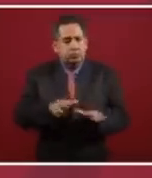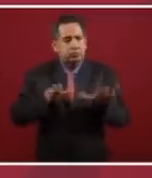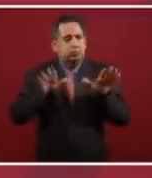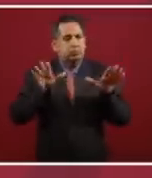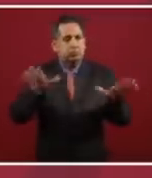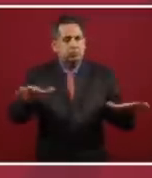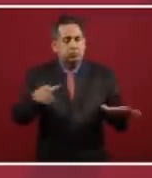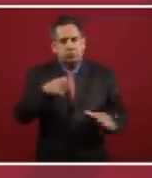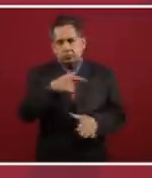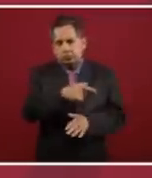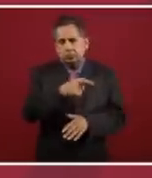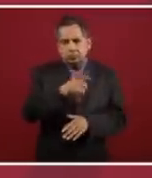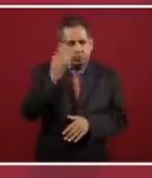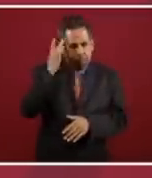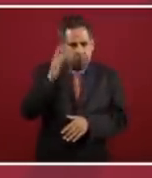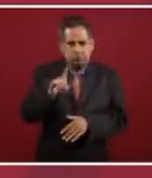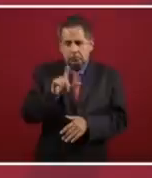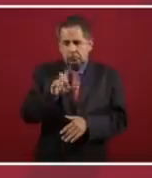aeropuerto